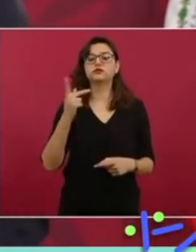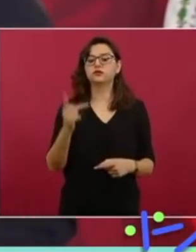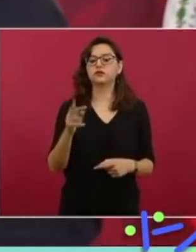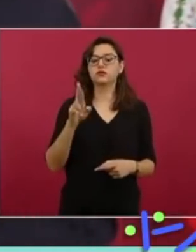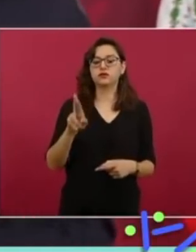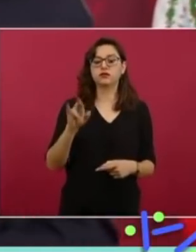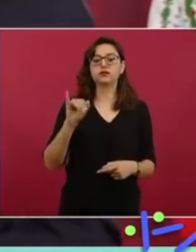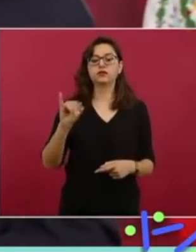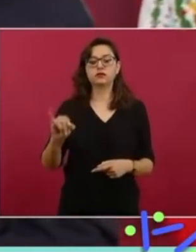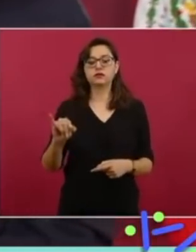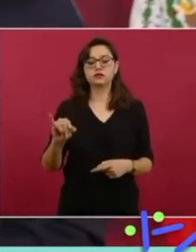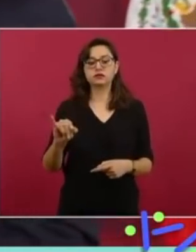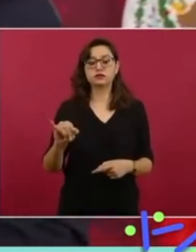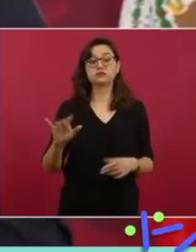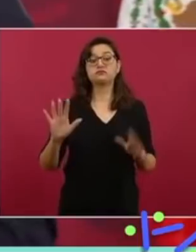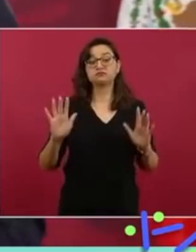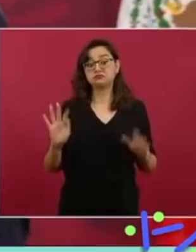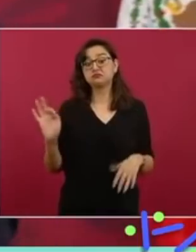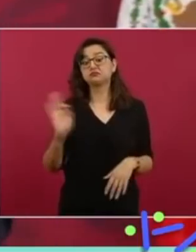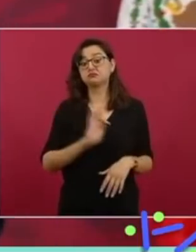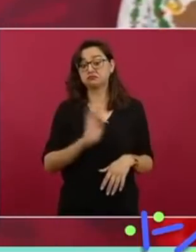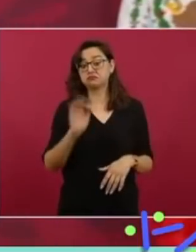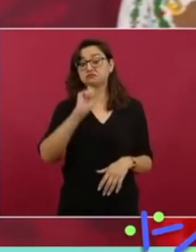y en una de esas hasta del PAN